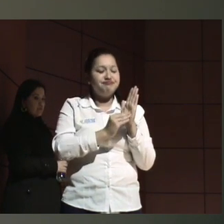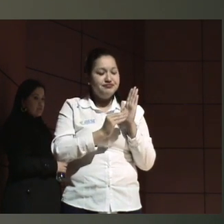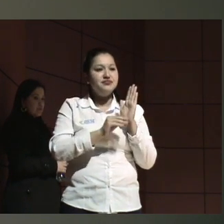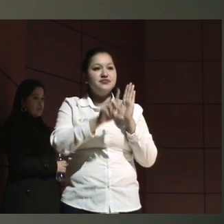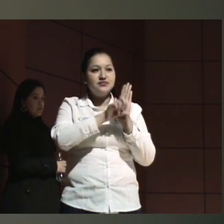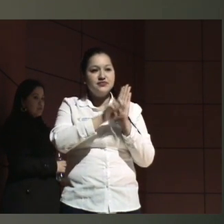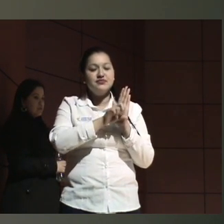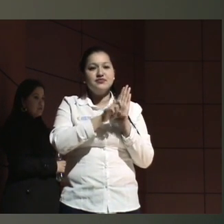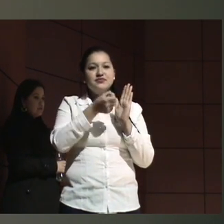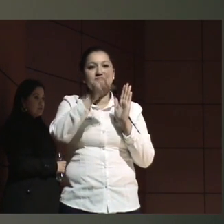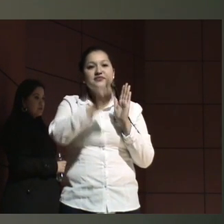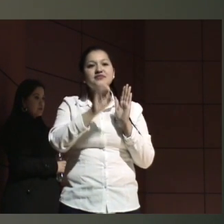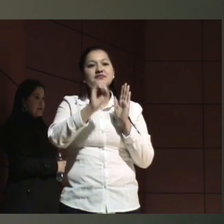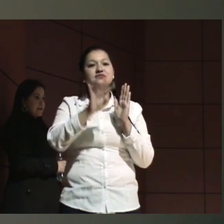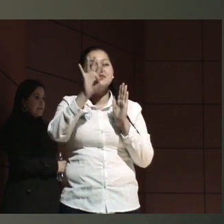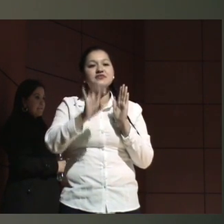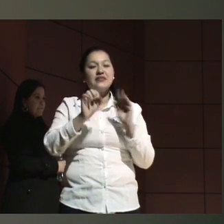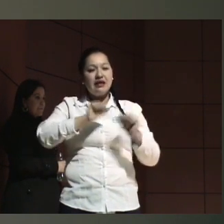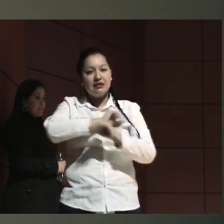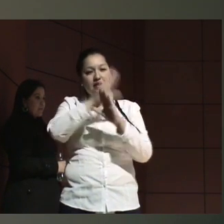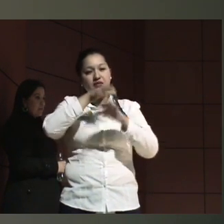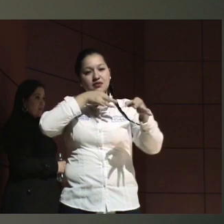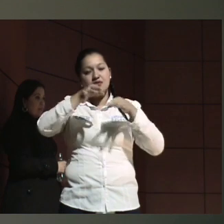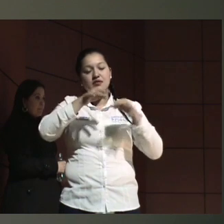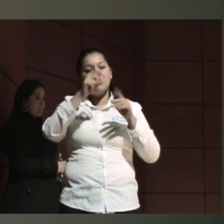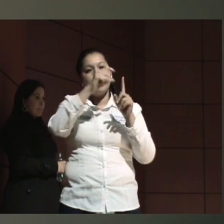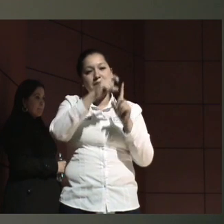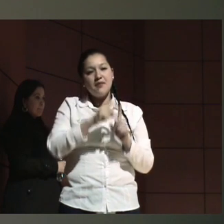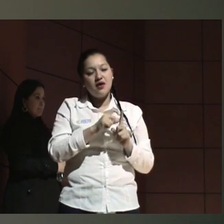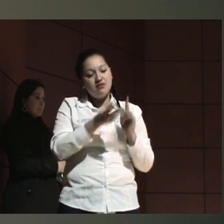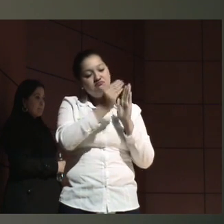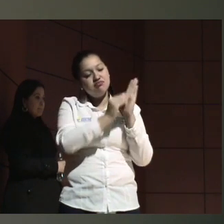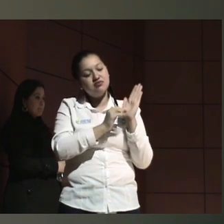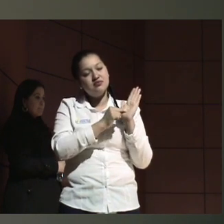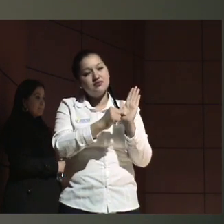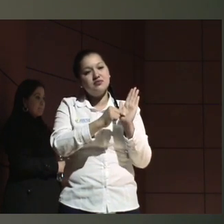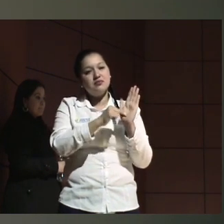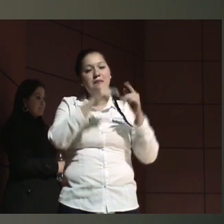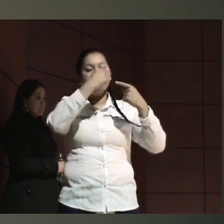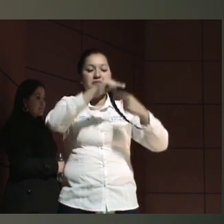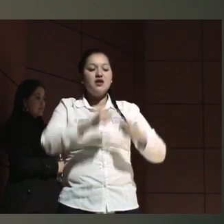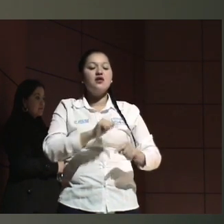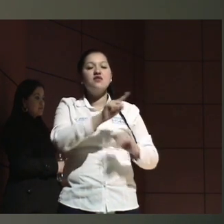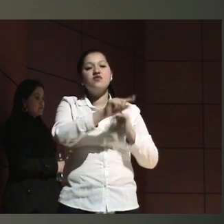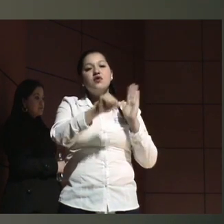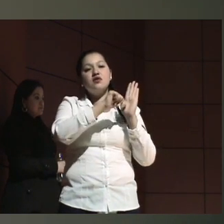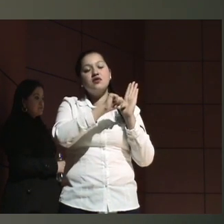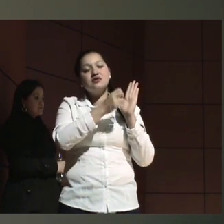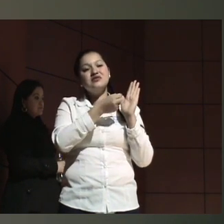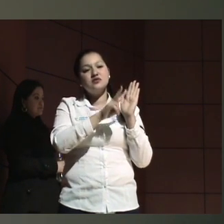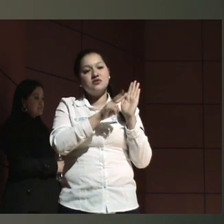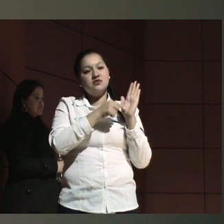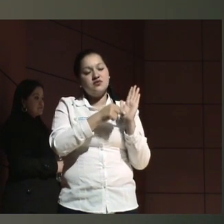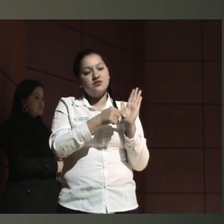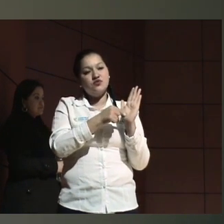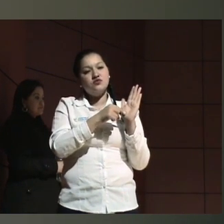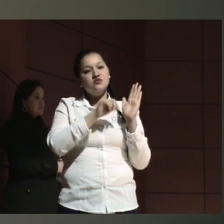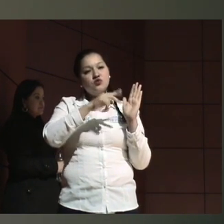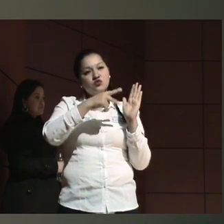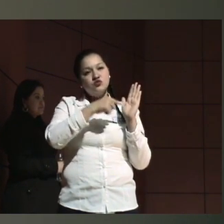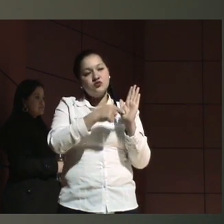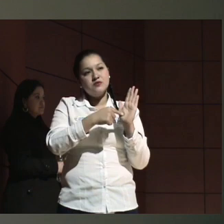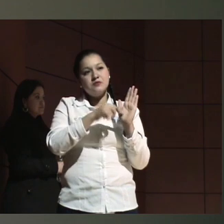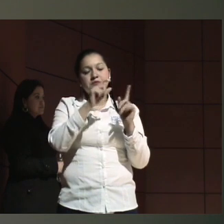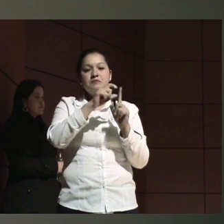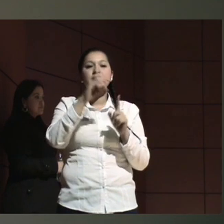ésta comienza por aclarar en su parágrafo segundo perdón en su parágrafo del artículo segundo que el término demente que